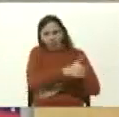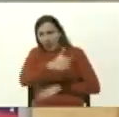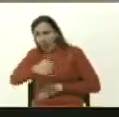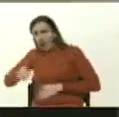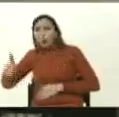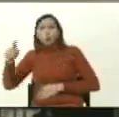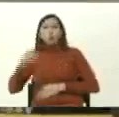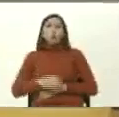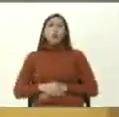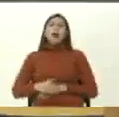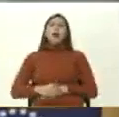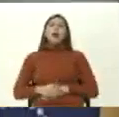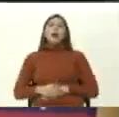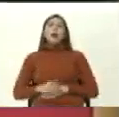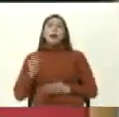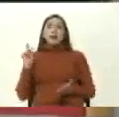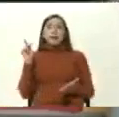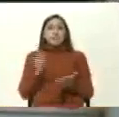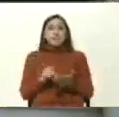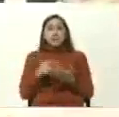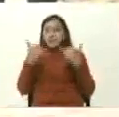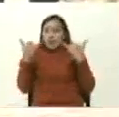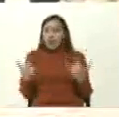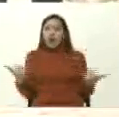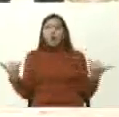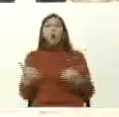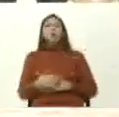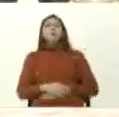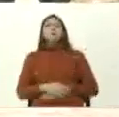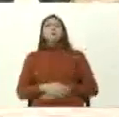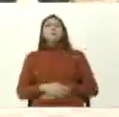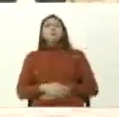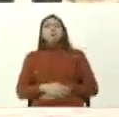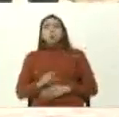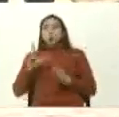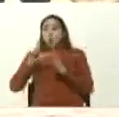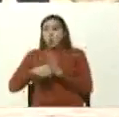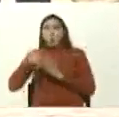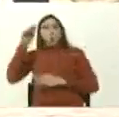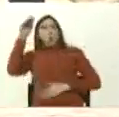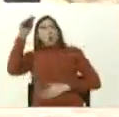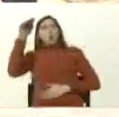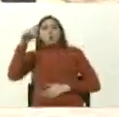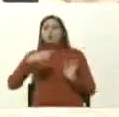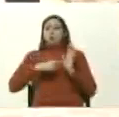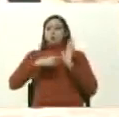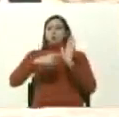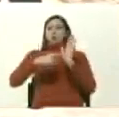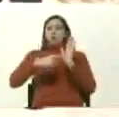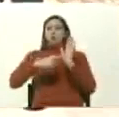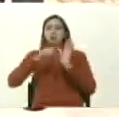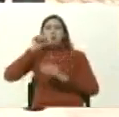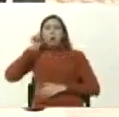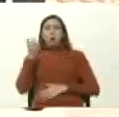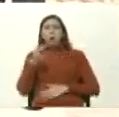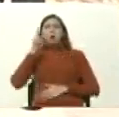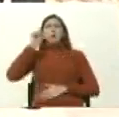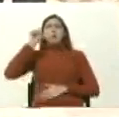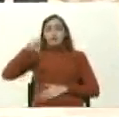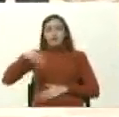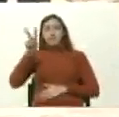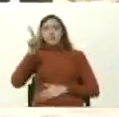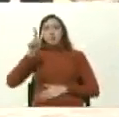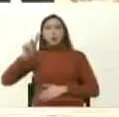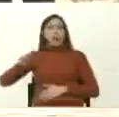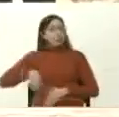están estudiando acá van a ser los que en los próximos años representarán no solo a Guárico, sino a